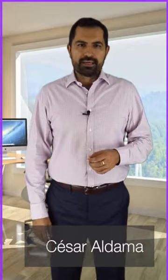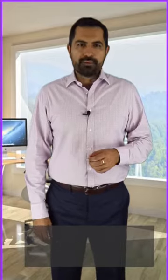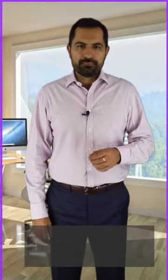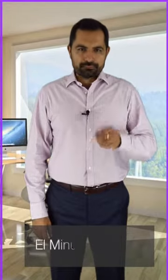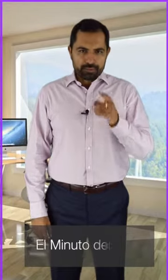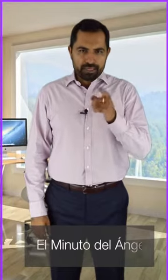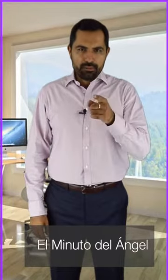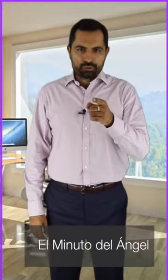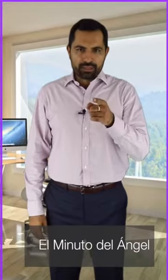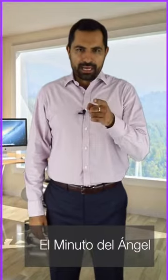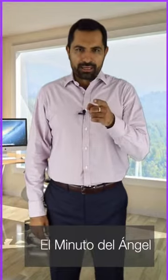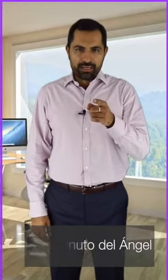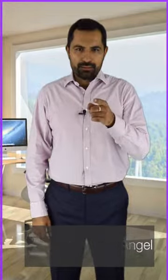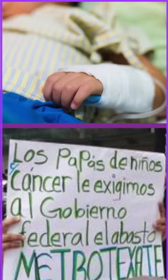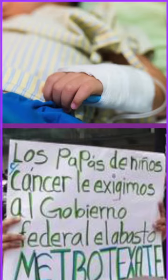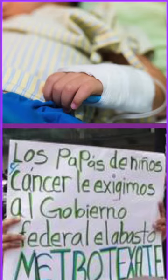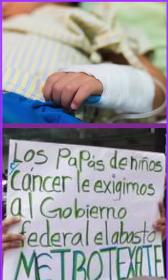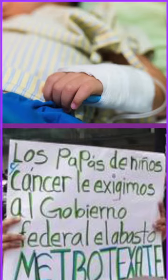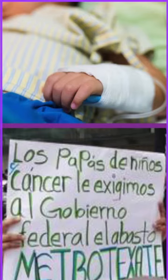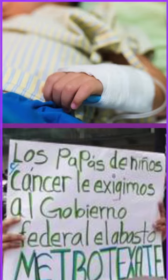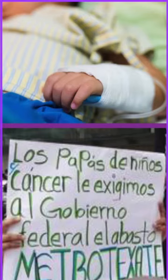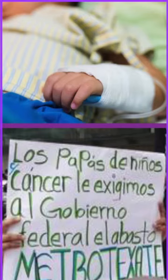Soy César Aldama, el Minuto del Ángel.